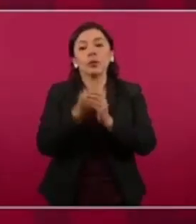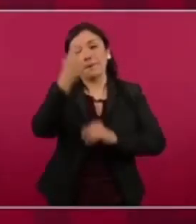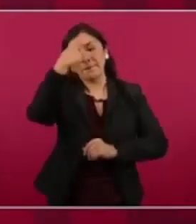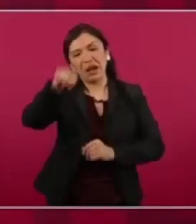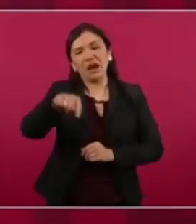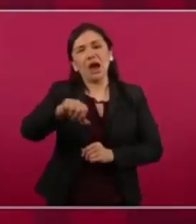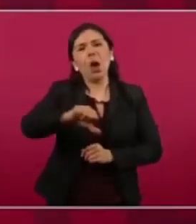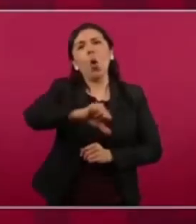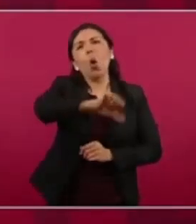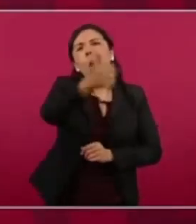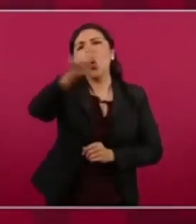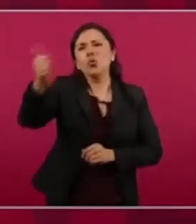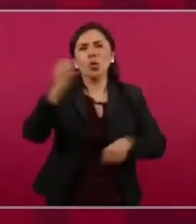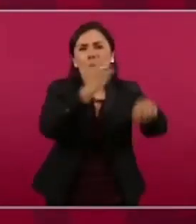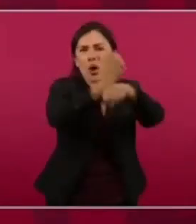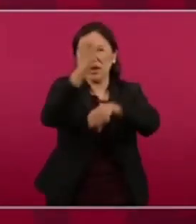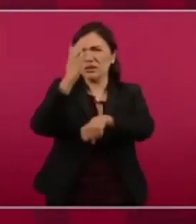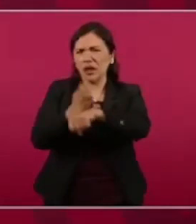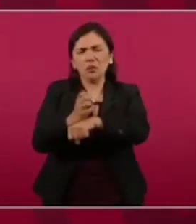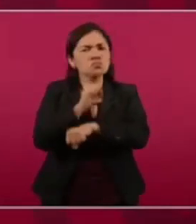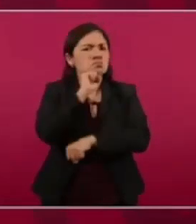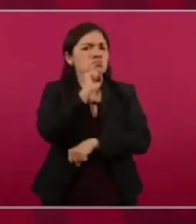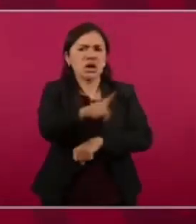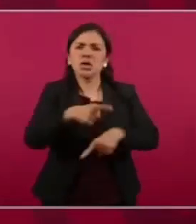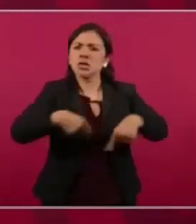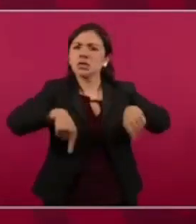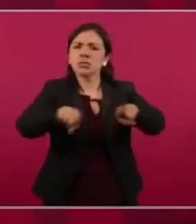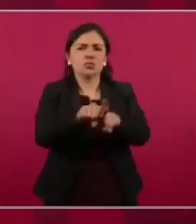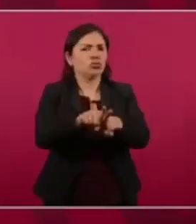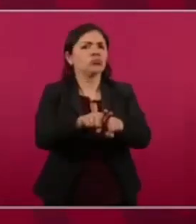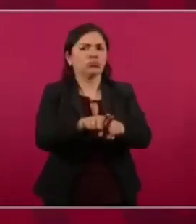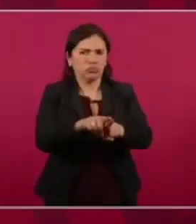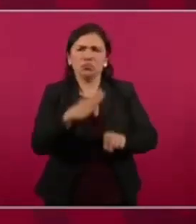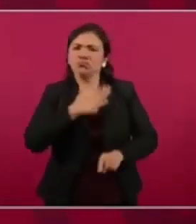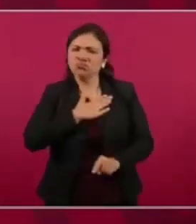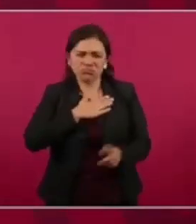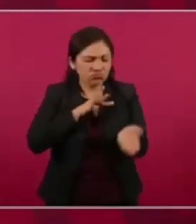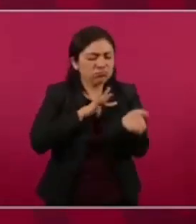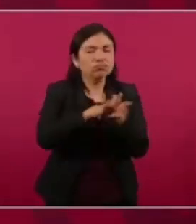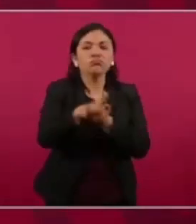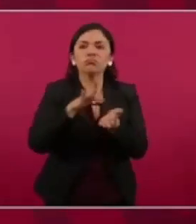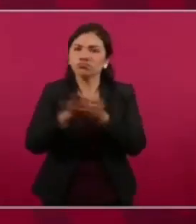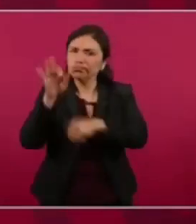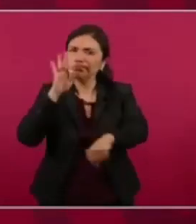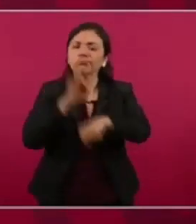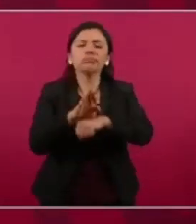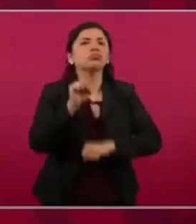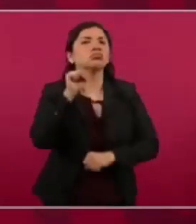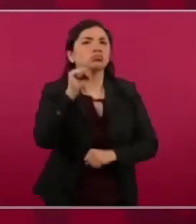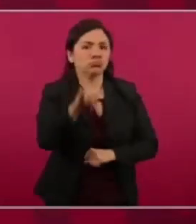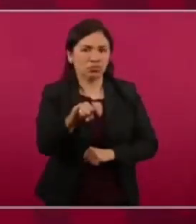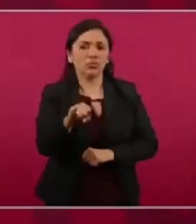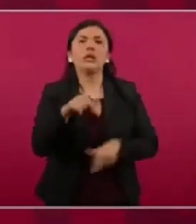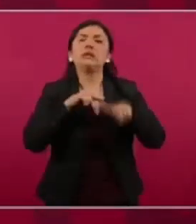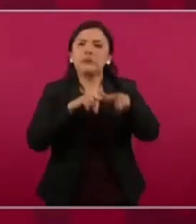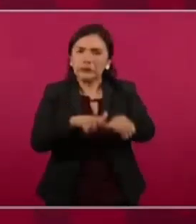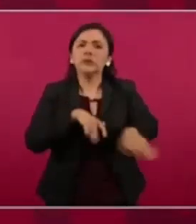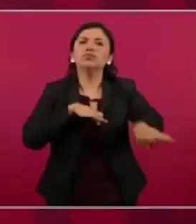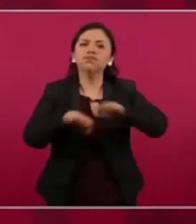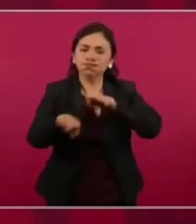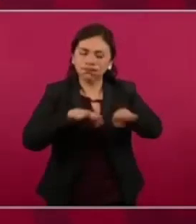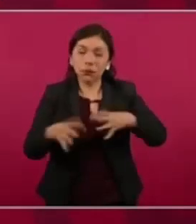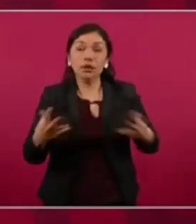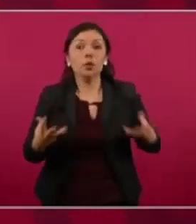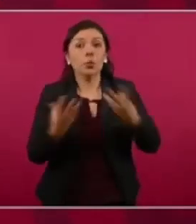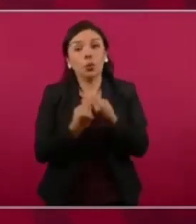otros estados, lo mismo, todo nuestro apoyo, todo nuestro respaldo, seguir trabajando juntos